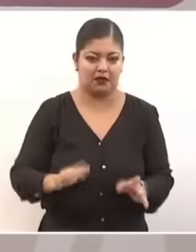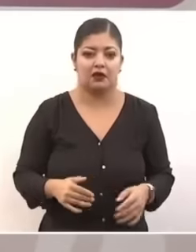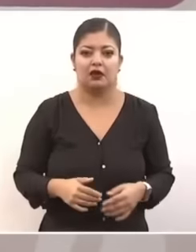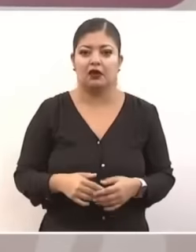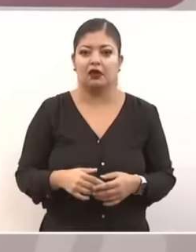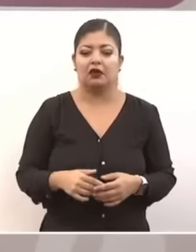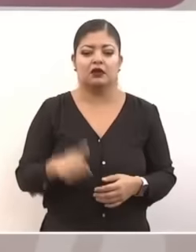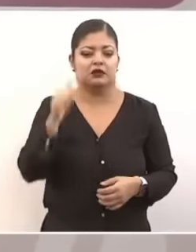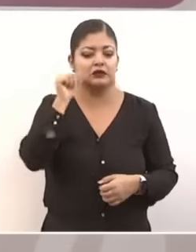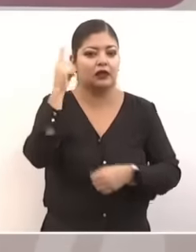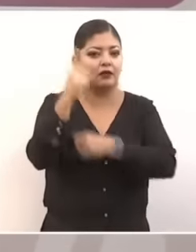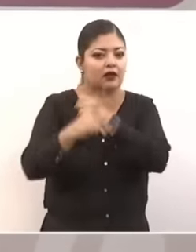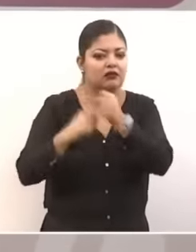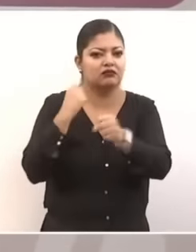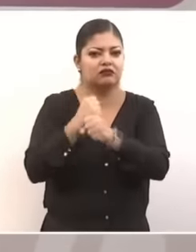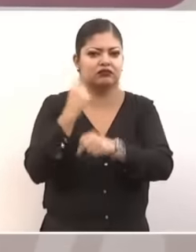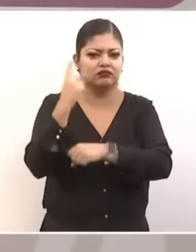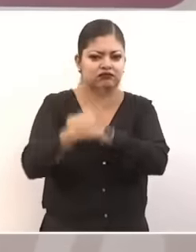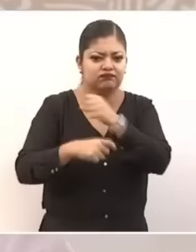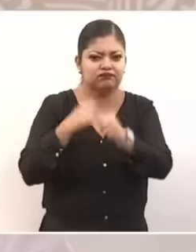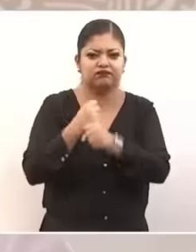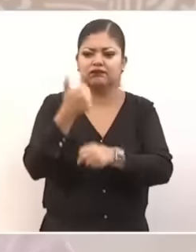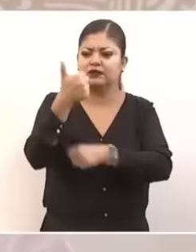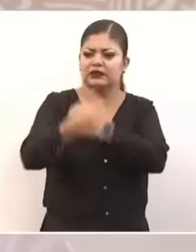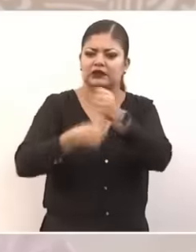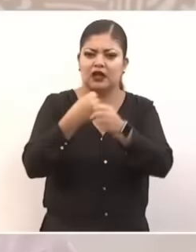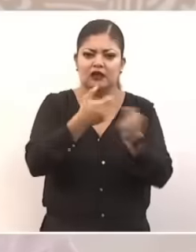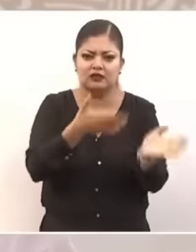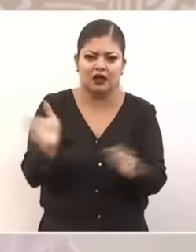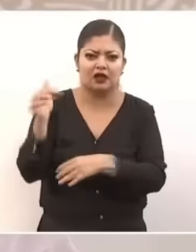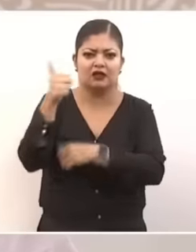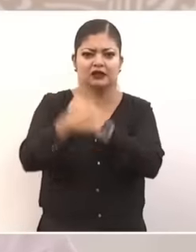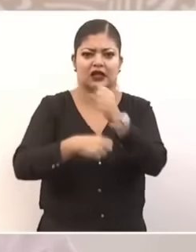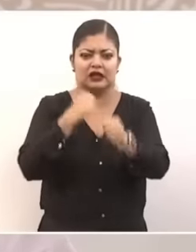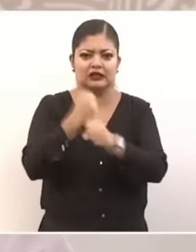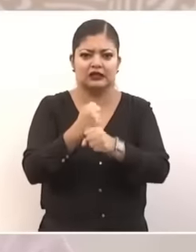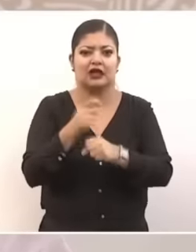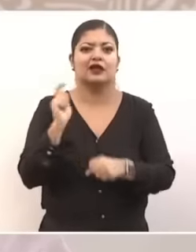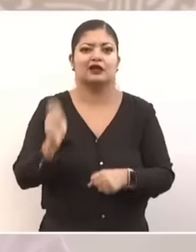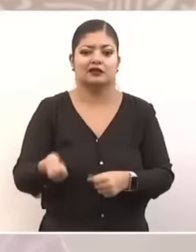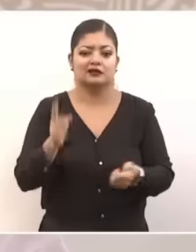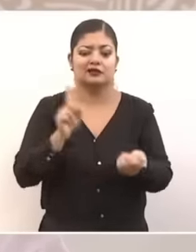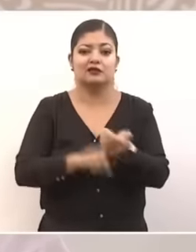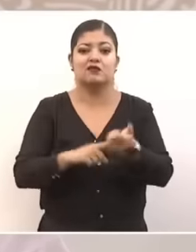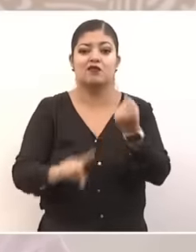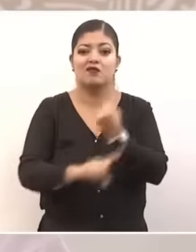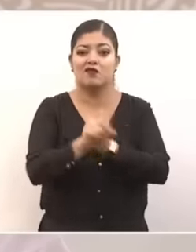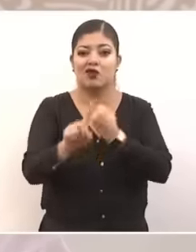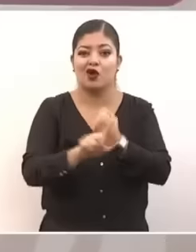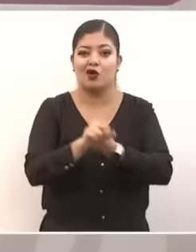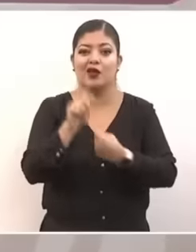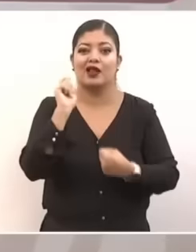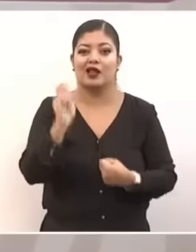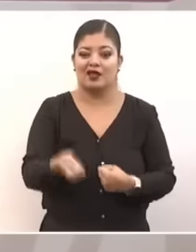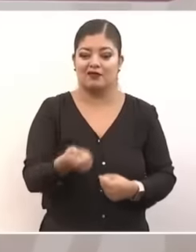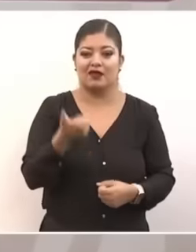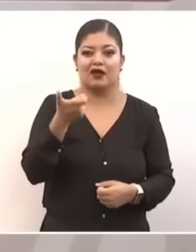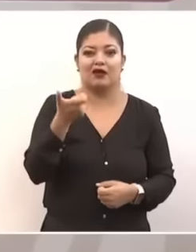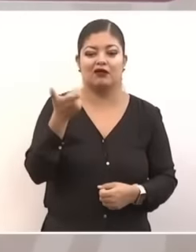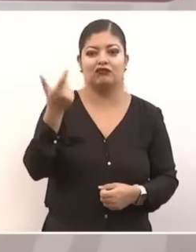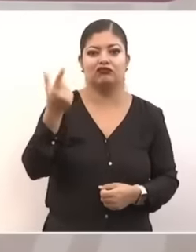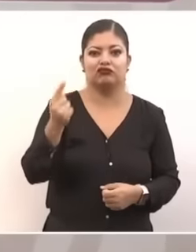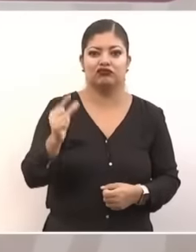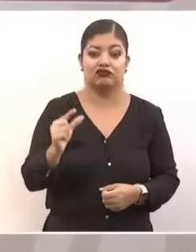año con año, sexenio tras sexenio, había devaluación de nuestra moneda.